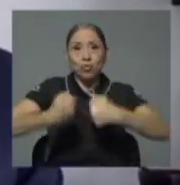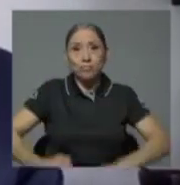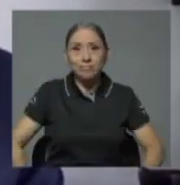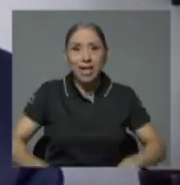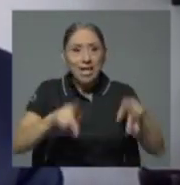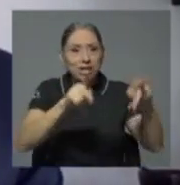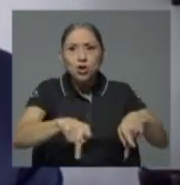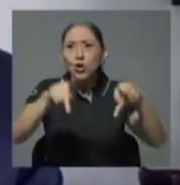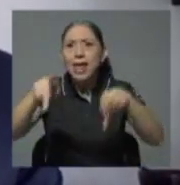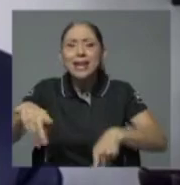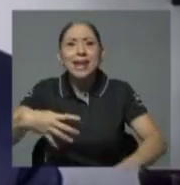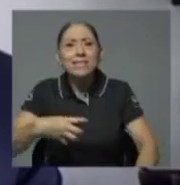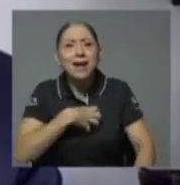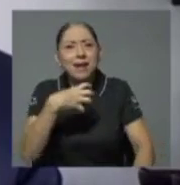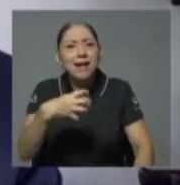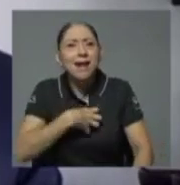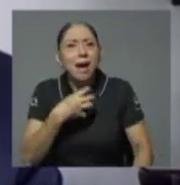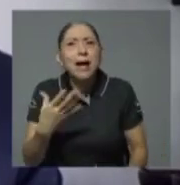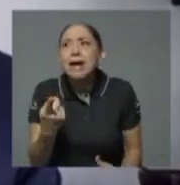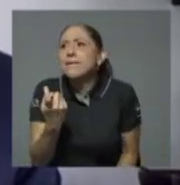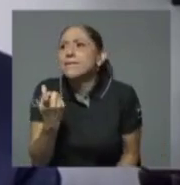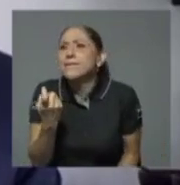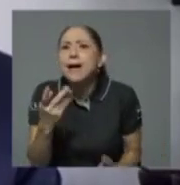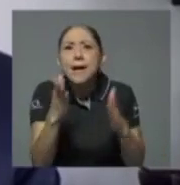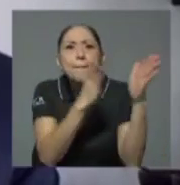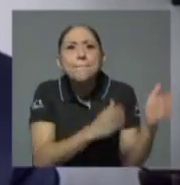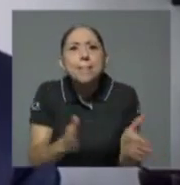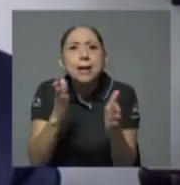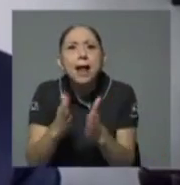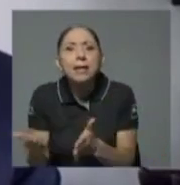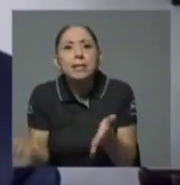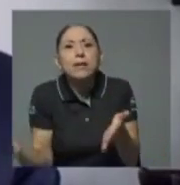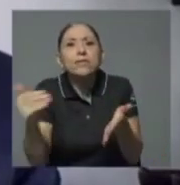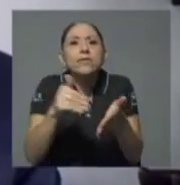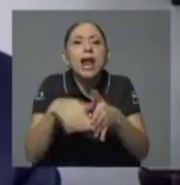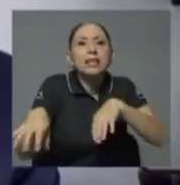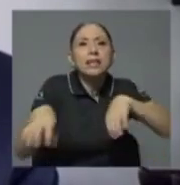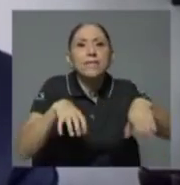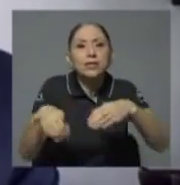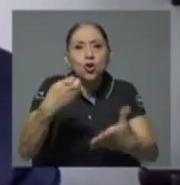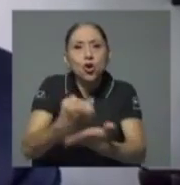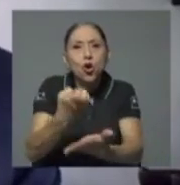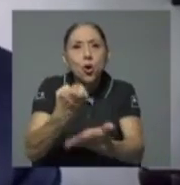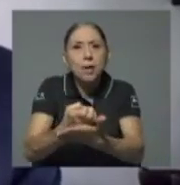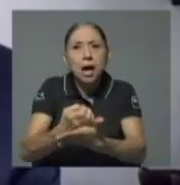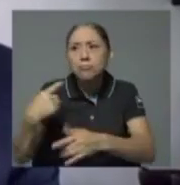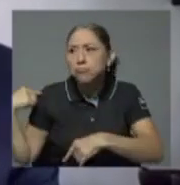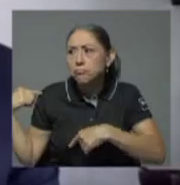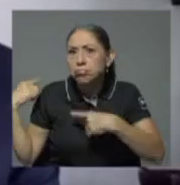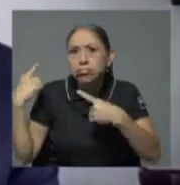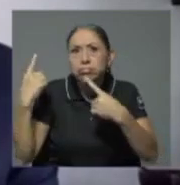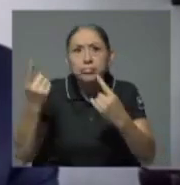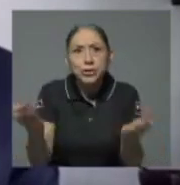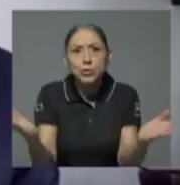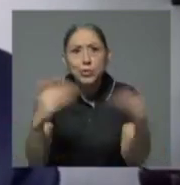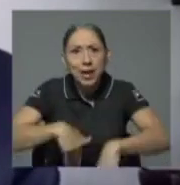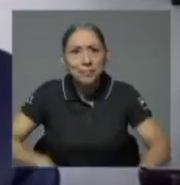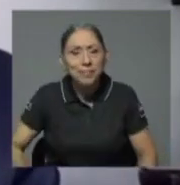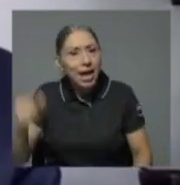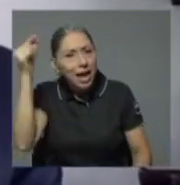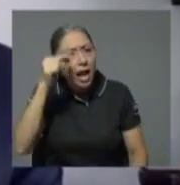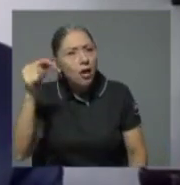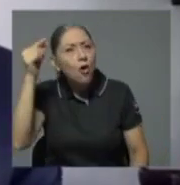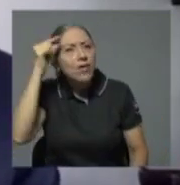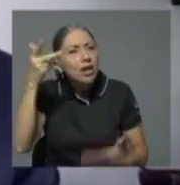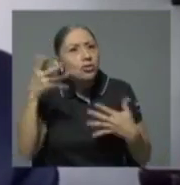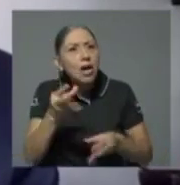reclama, que es un plan de reactivación económica que ha estado ausente, que el gobierno ha anunciado distintos